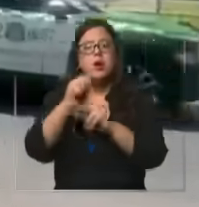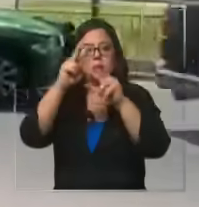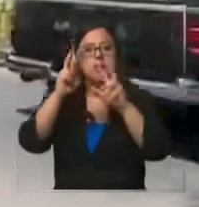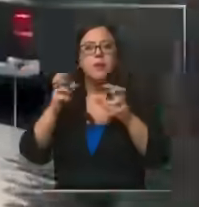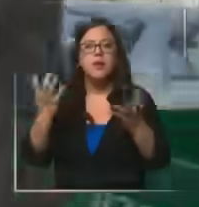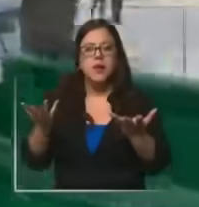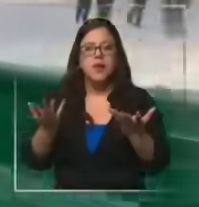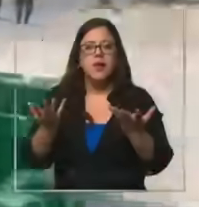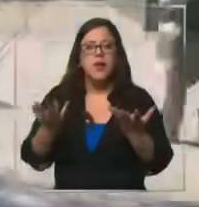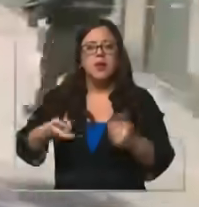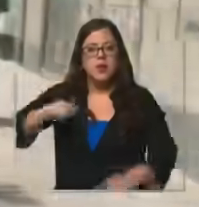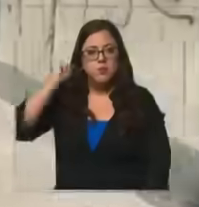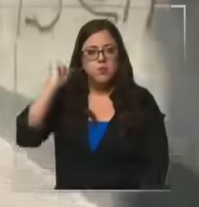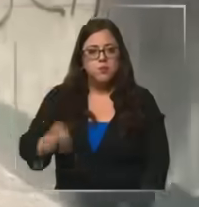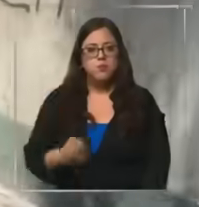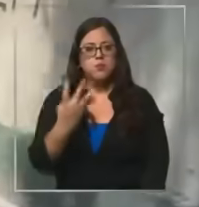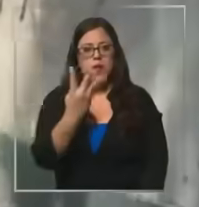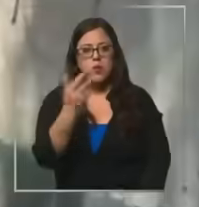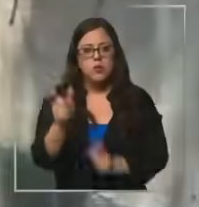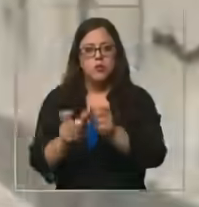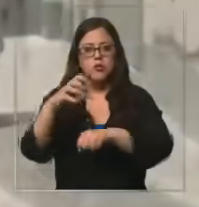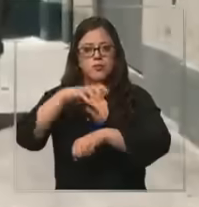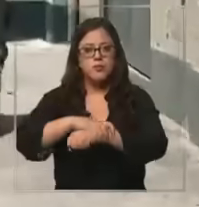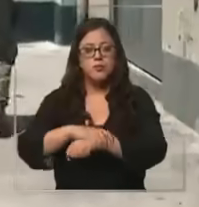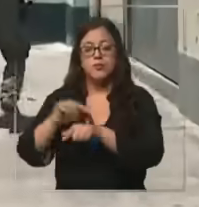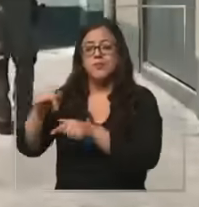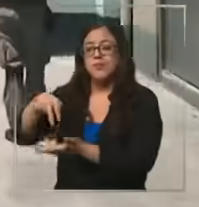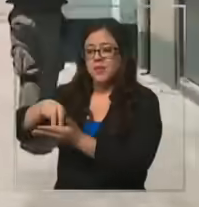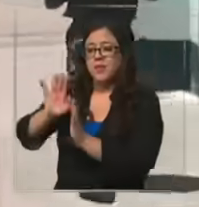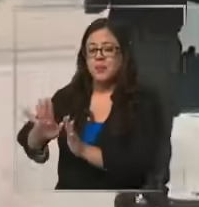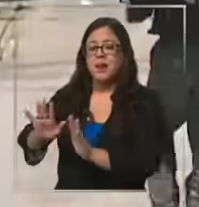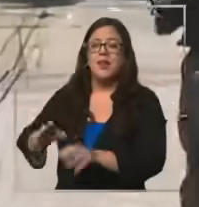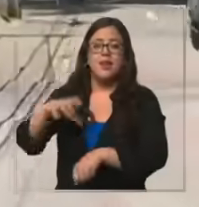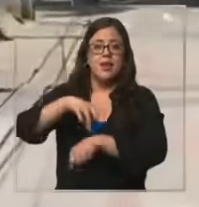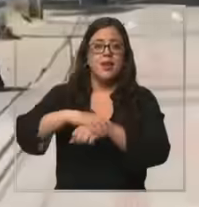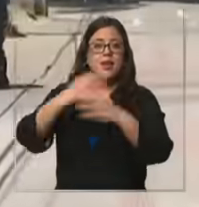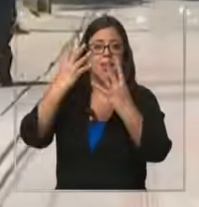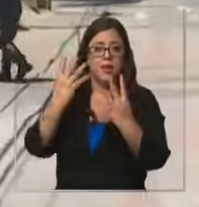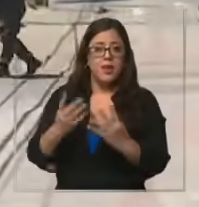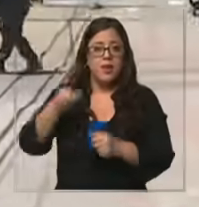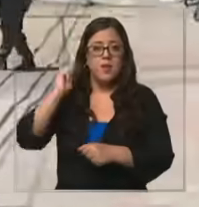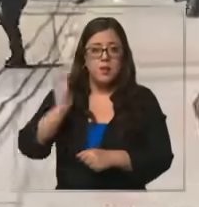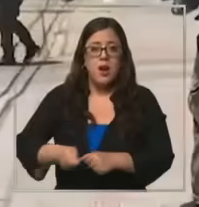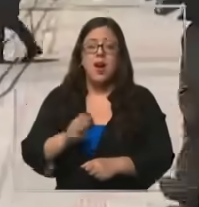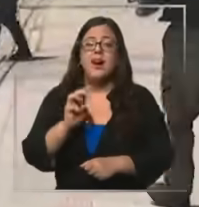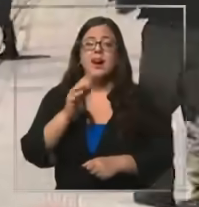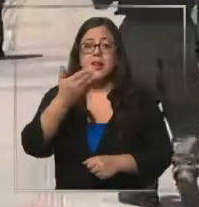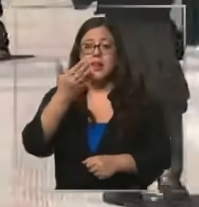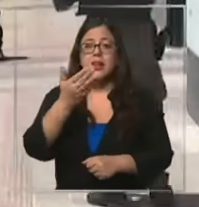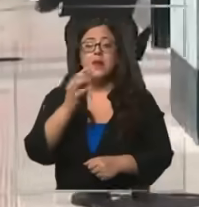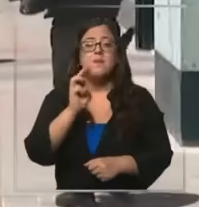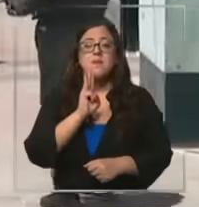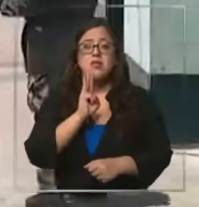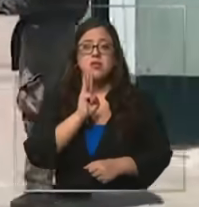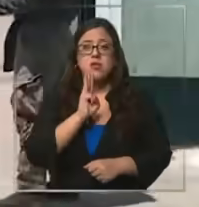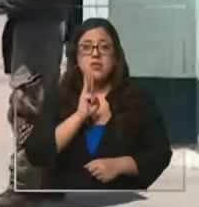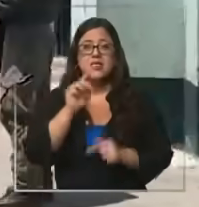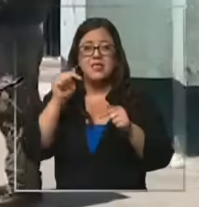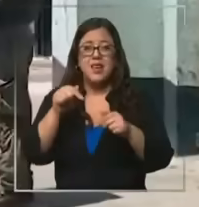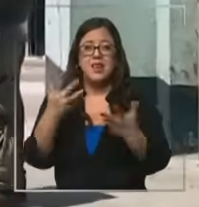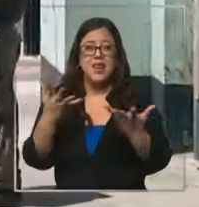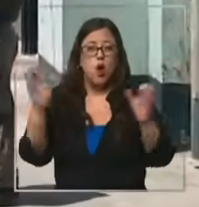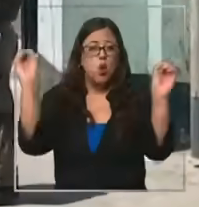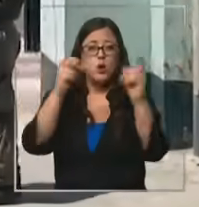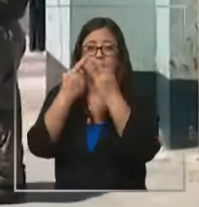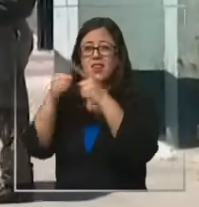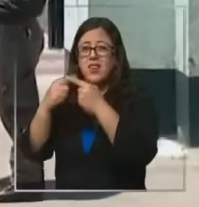poder procesar a estos cuatro detenidos. Todo esto a la espera de la formalización, que será el día miércoles, un hecho que ha generado diversas